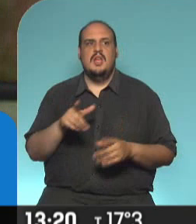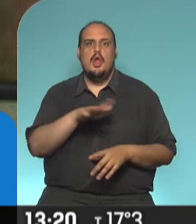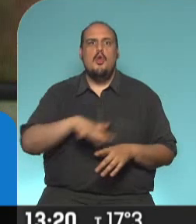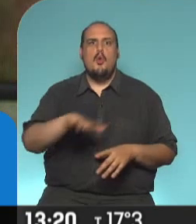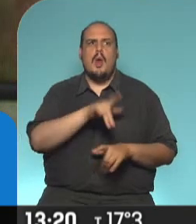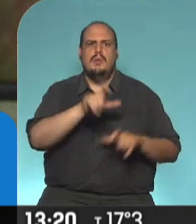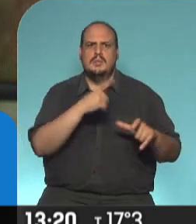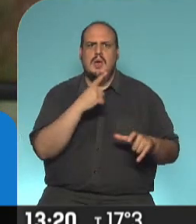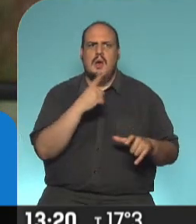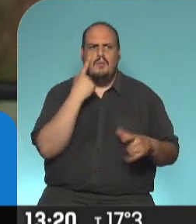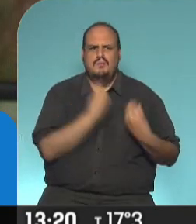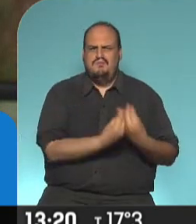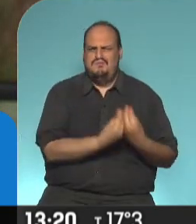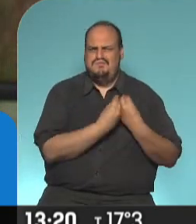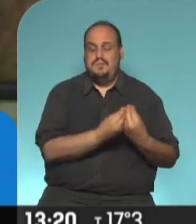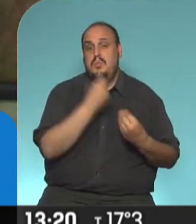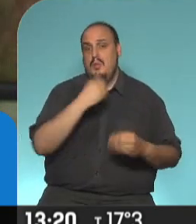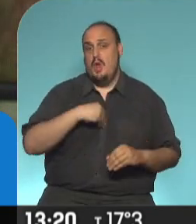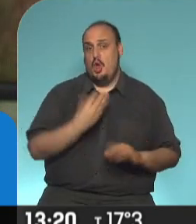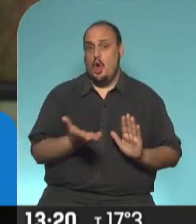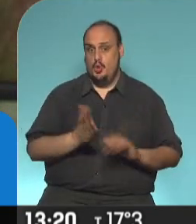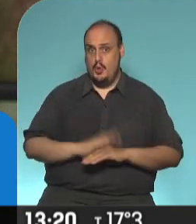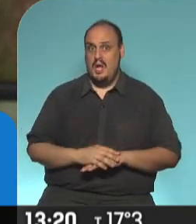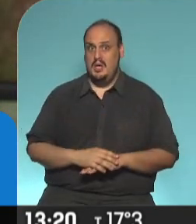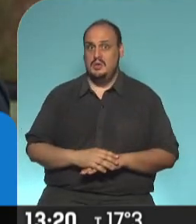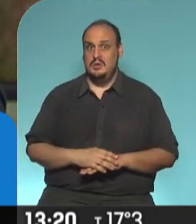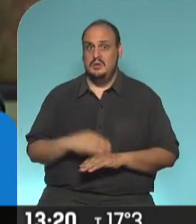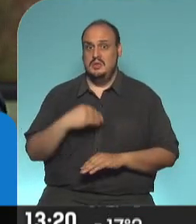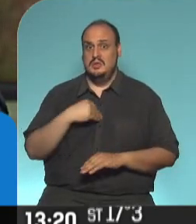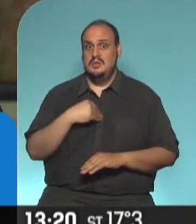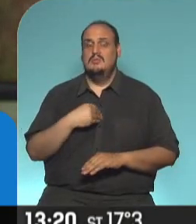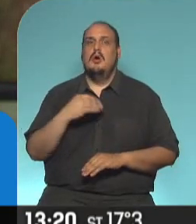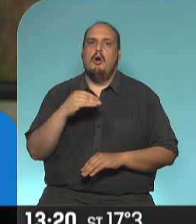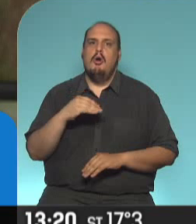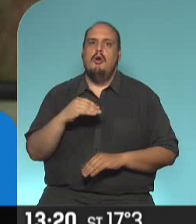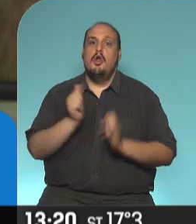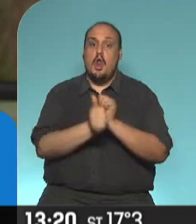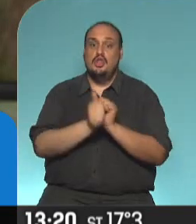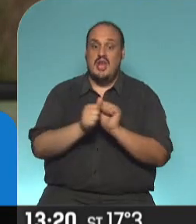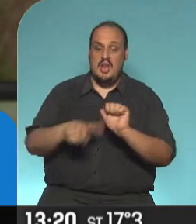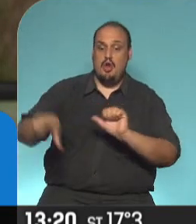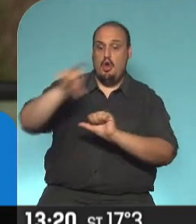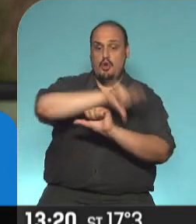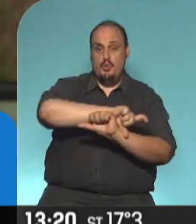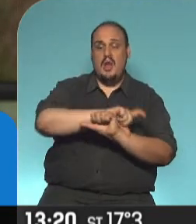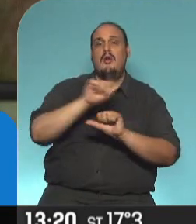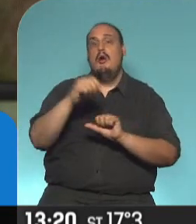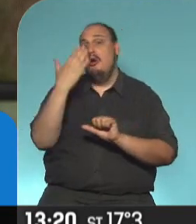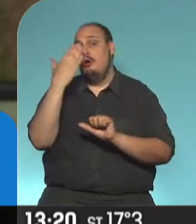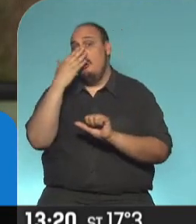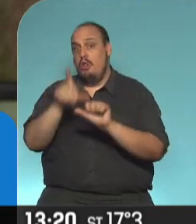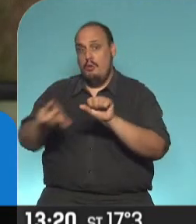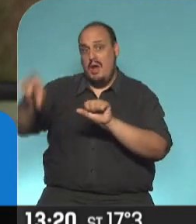concentración de gente como es el conurbano de la provincia de buenos aires o conurbano del gran rosario el conurbano de la provincia de córdoba